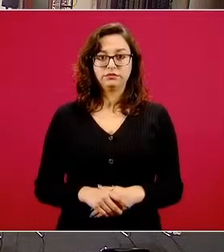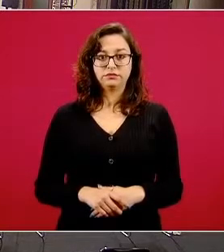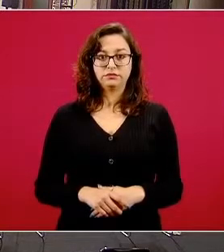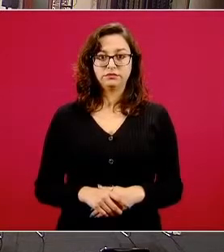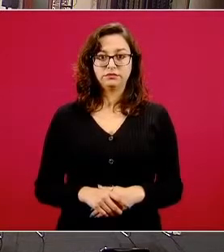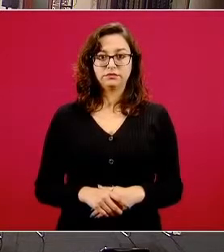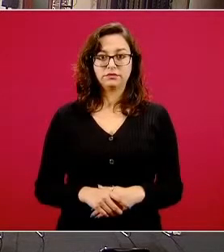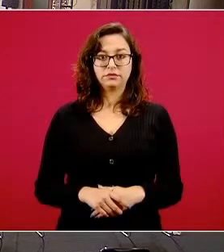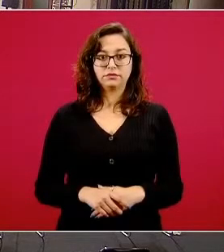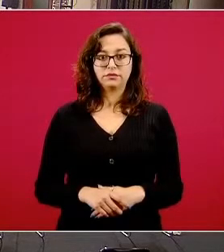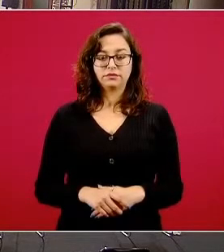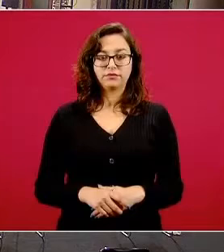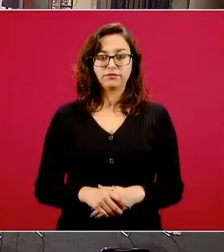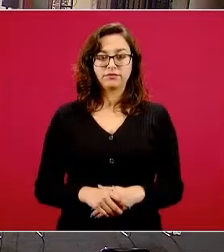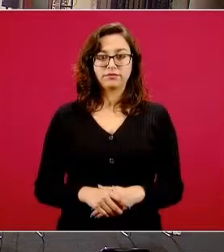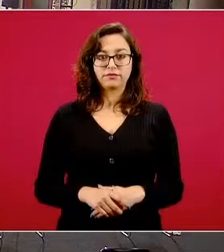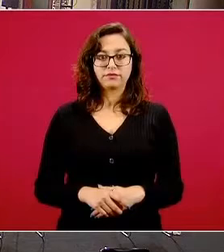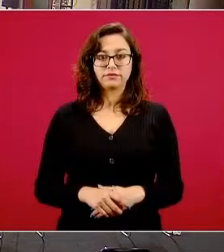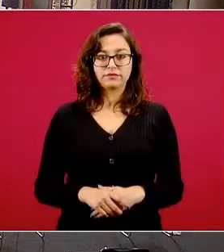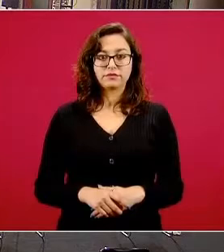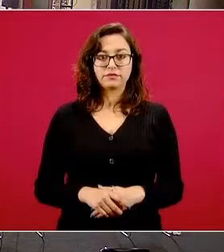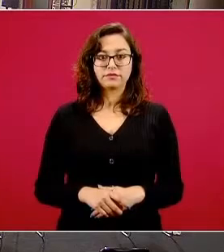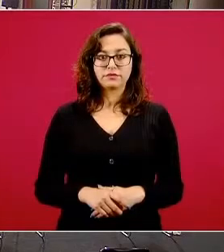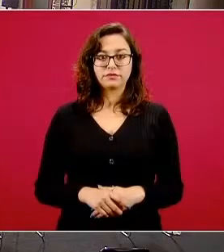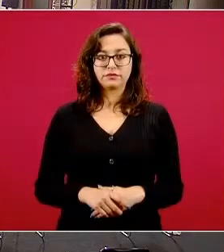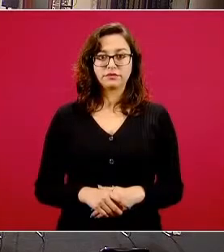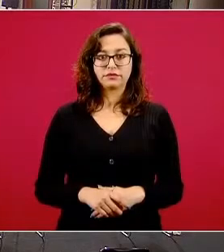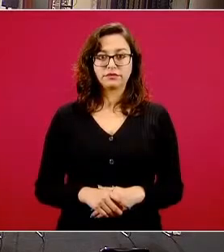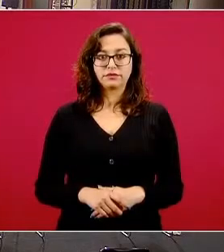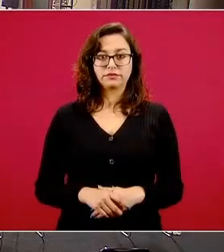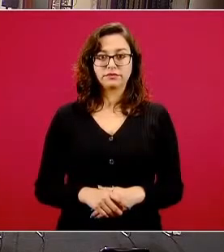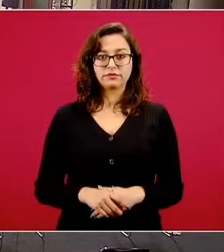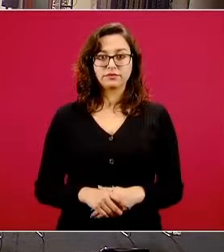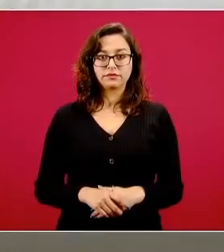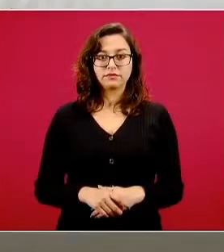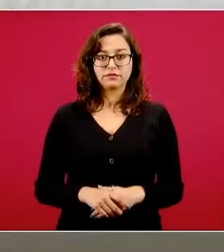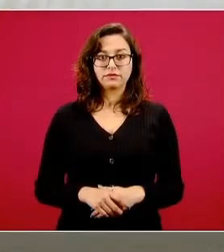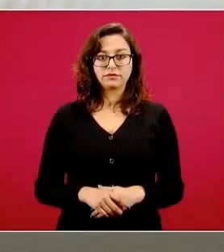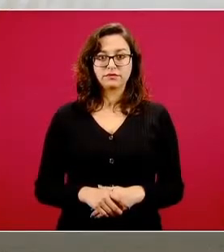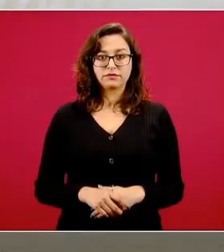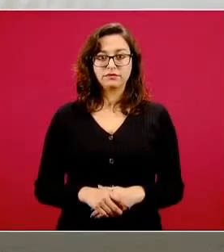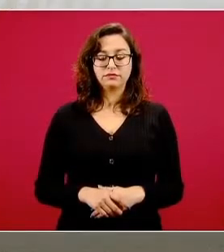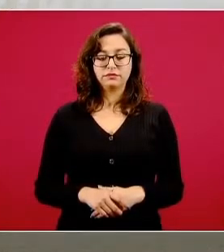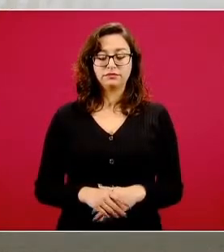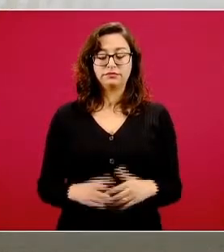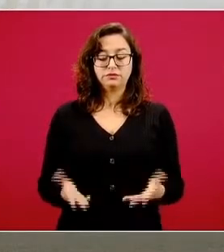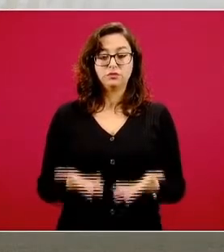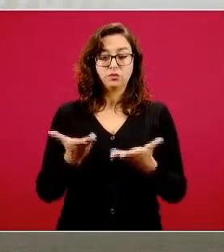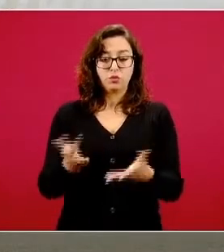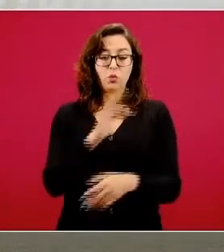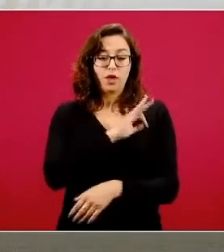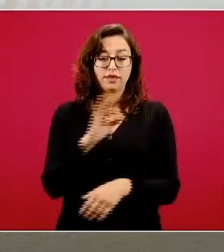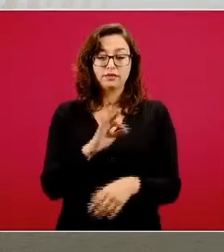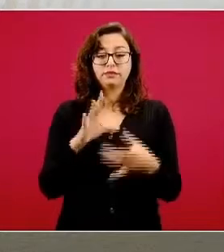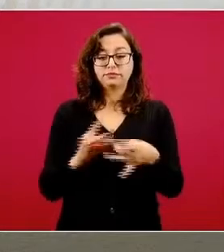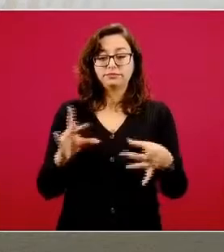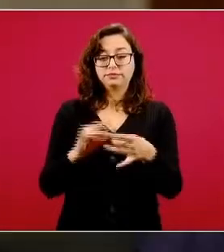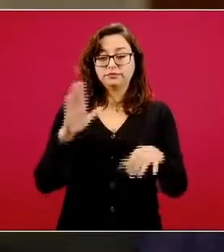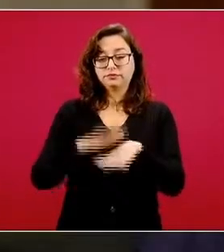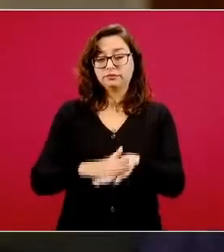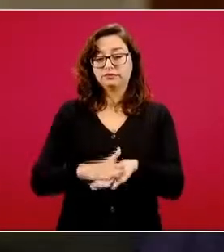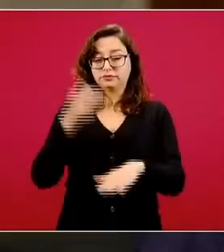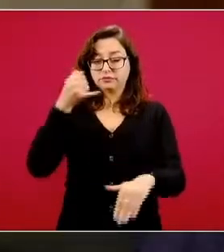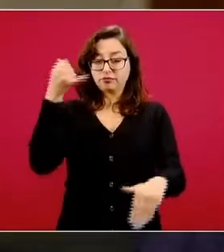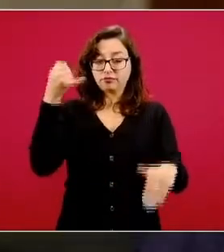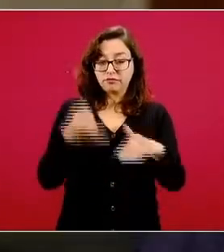Sí. Bueno, así. Doctor Cortés, una pregunta. ¿Nos podría emplear usted, por favor, la información